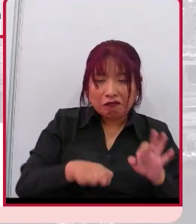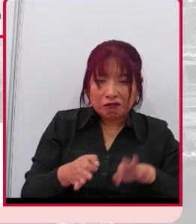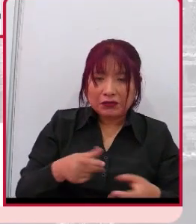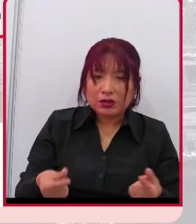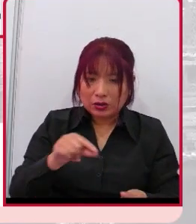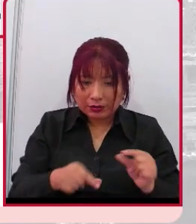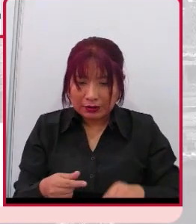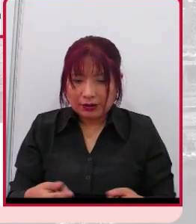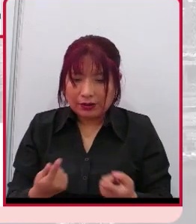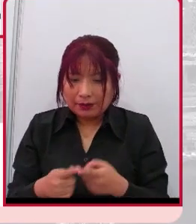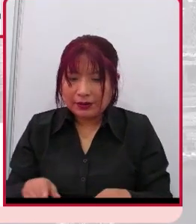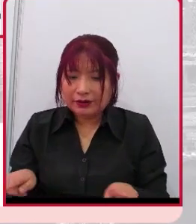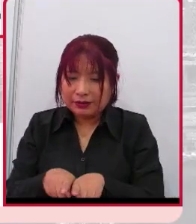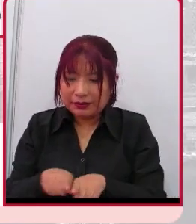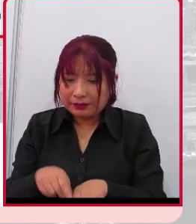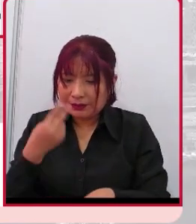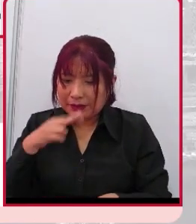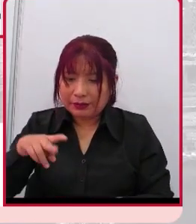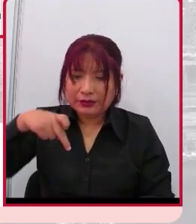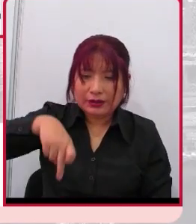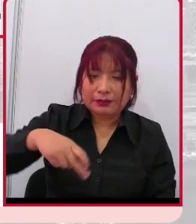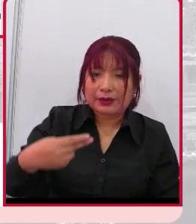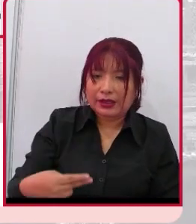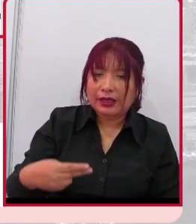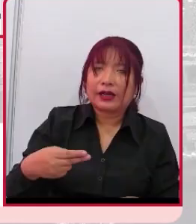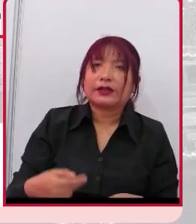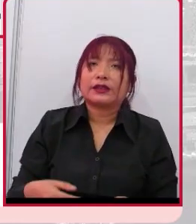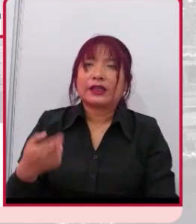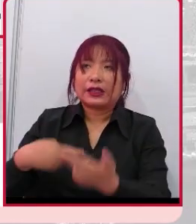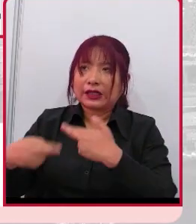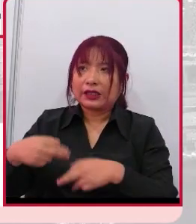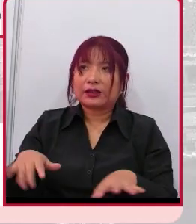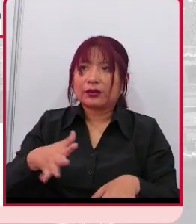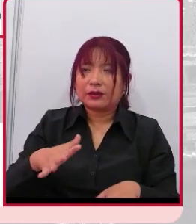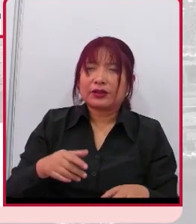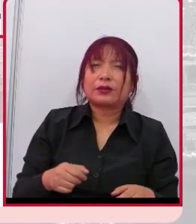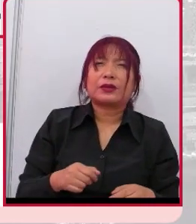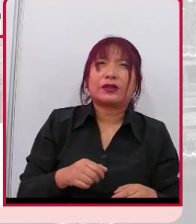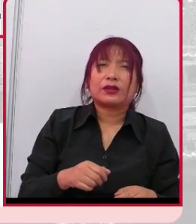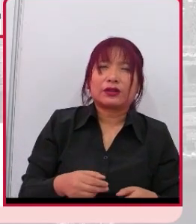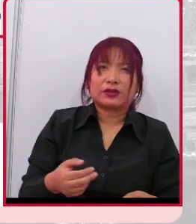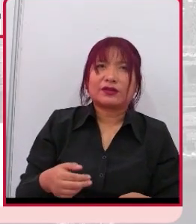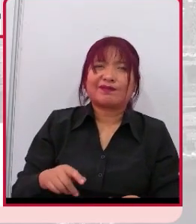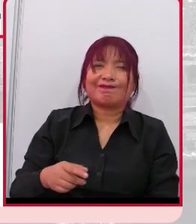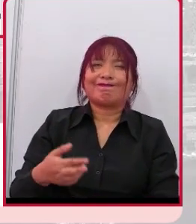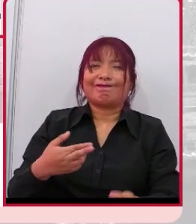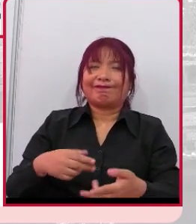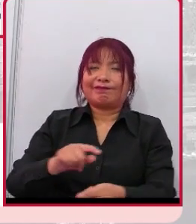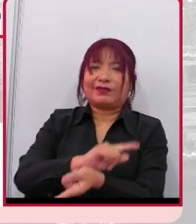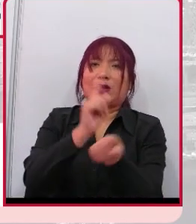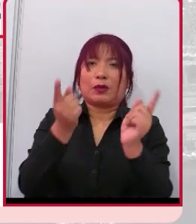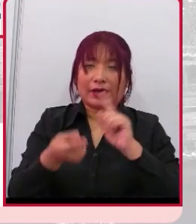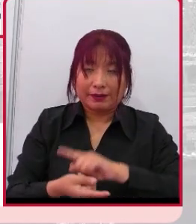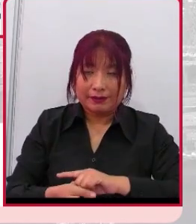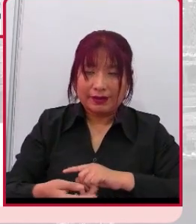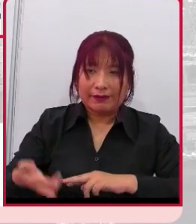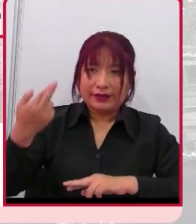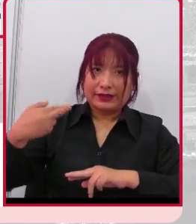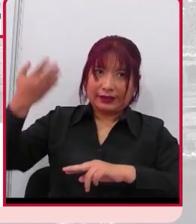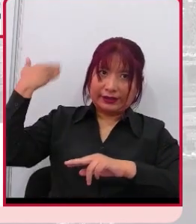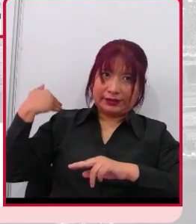mineralógico, químico y con el pH, pues la recuperación se comportaba de una manera inversa.